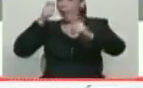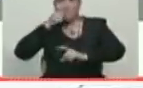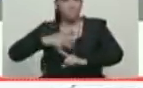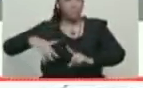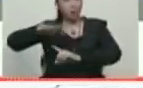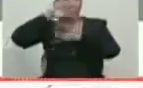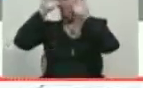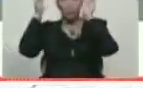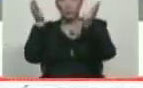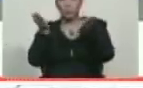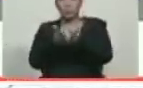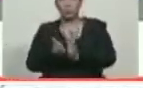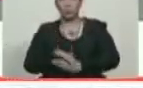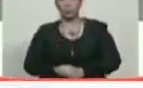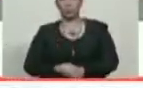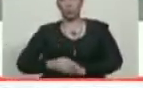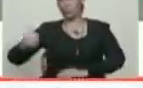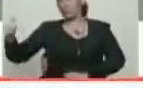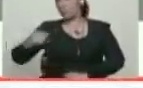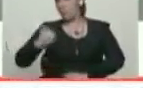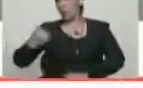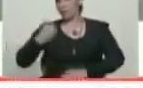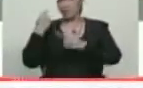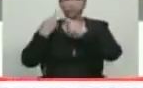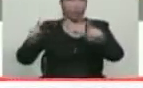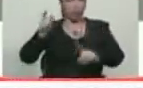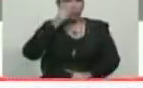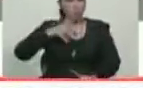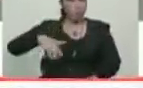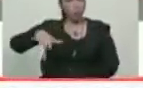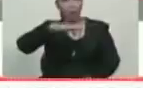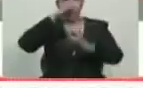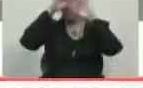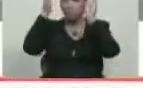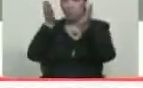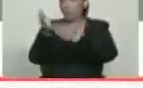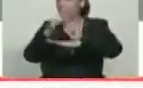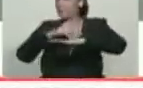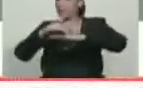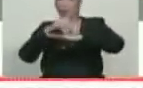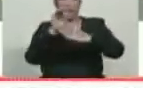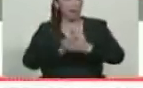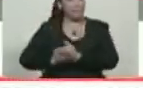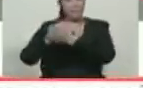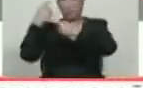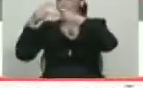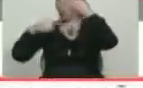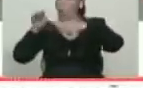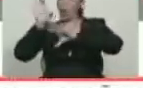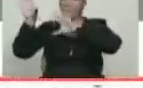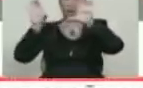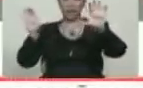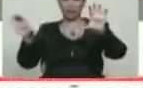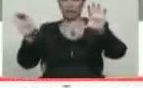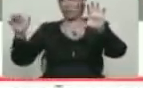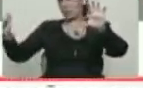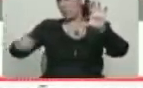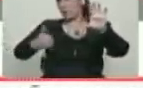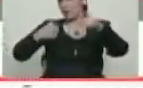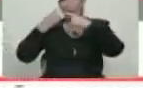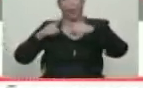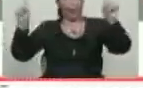mundo. Cualquier otro pueblo del mundo, perdónenme mis amigos de otros países, cualquier